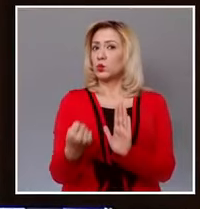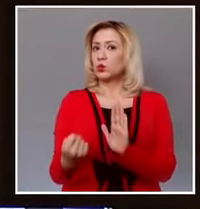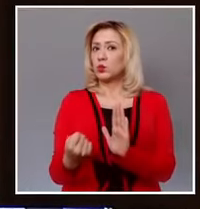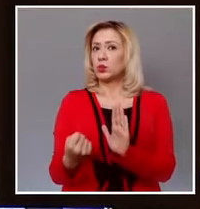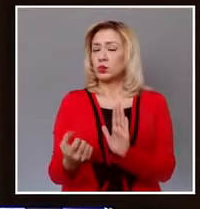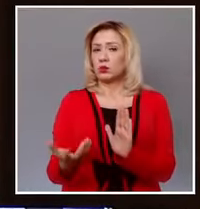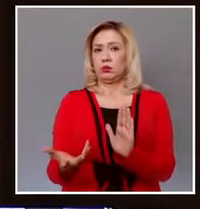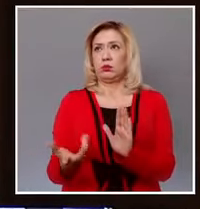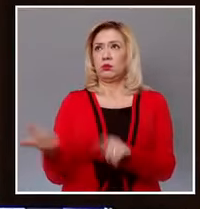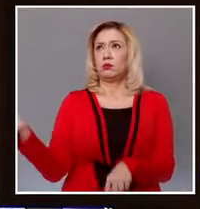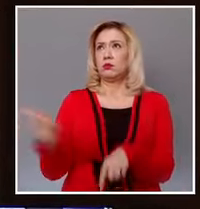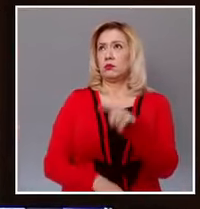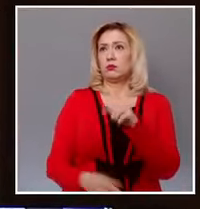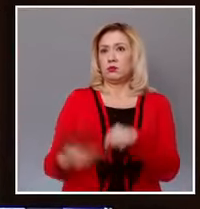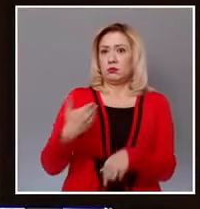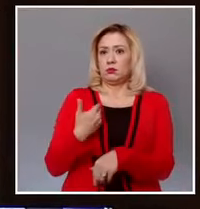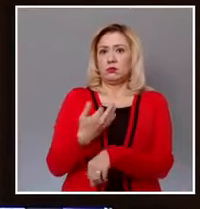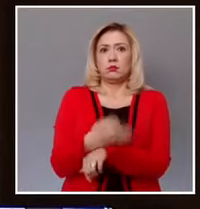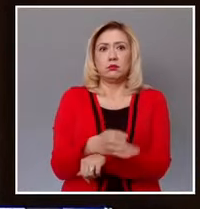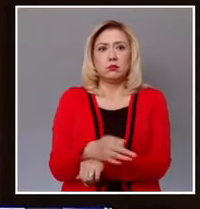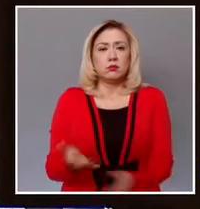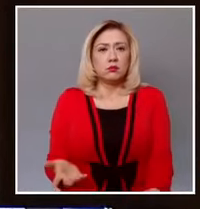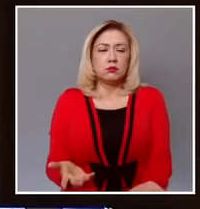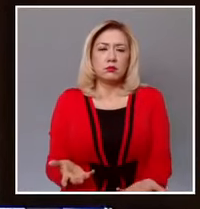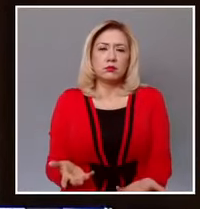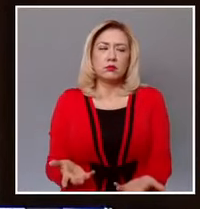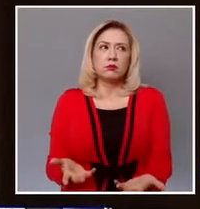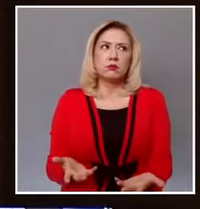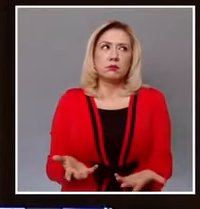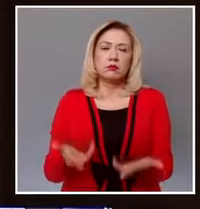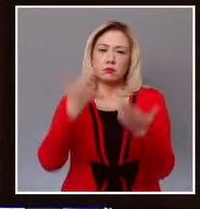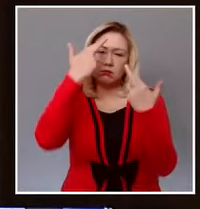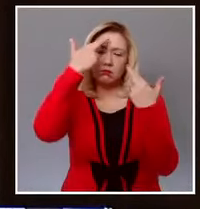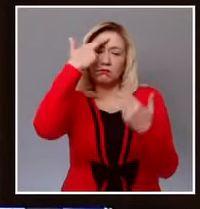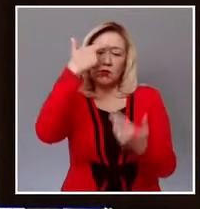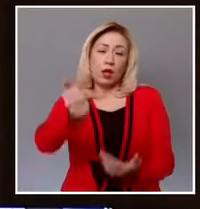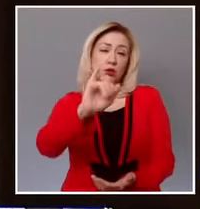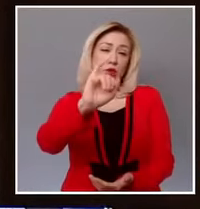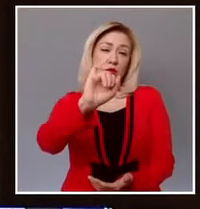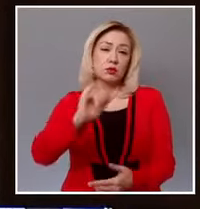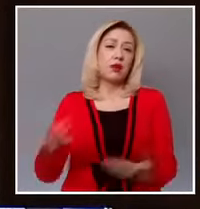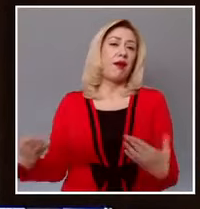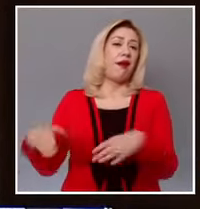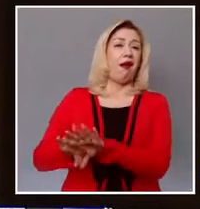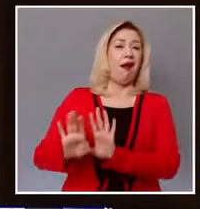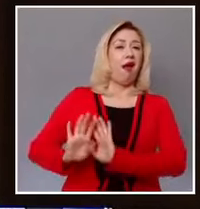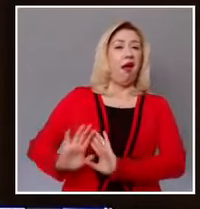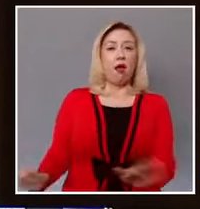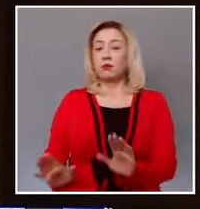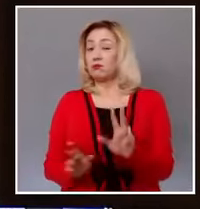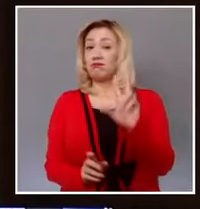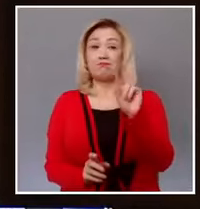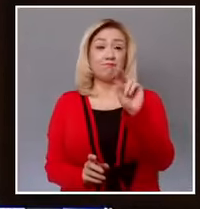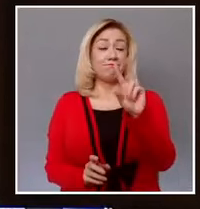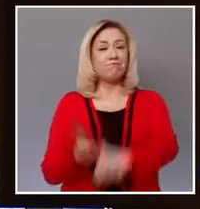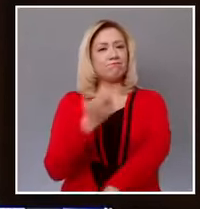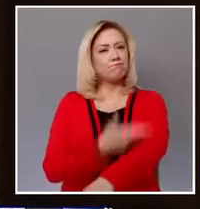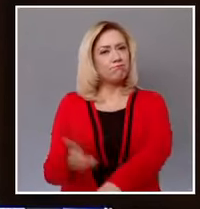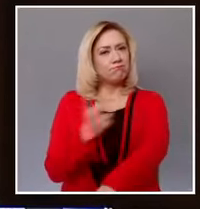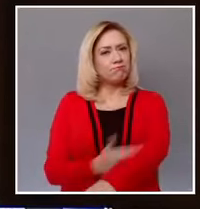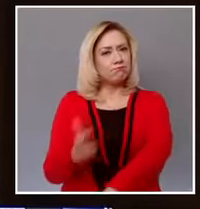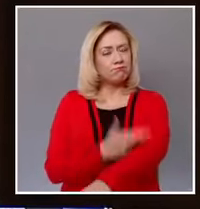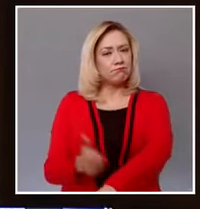provisional no queda sin materia si durante la tramitación del recurso se emite la resolución que